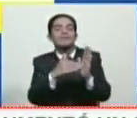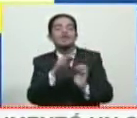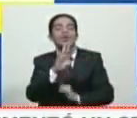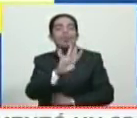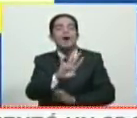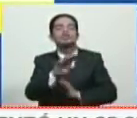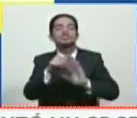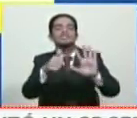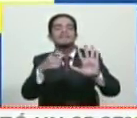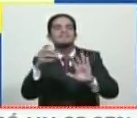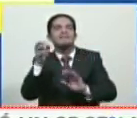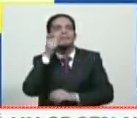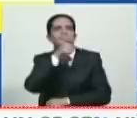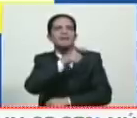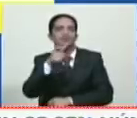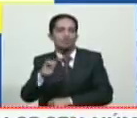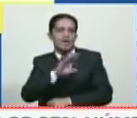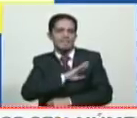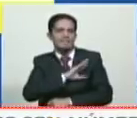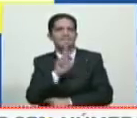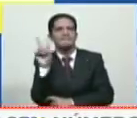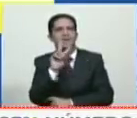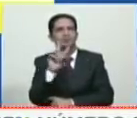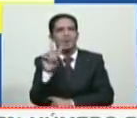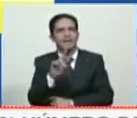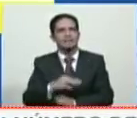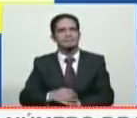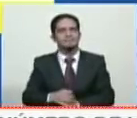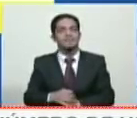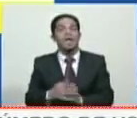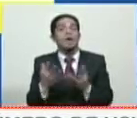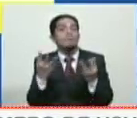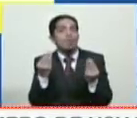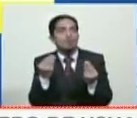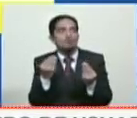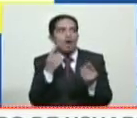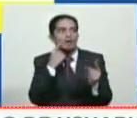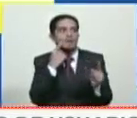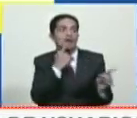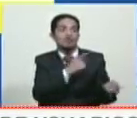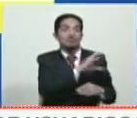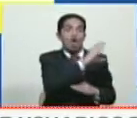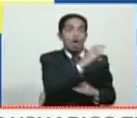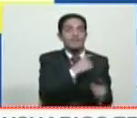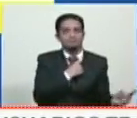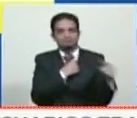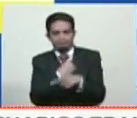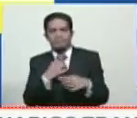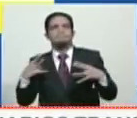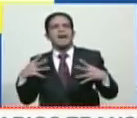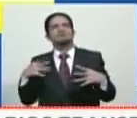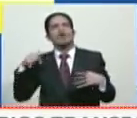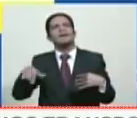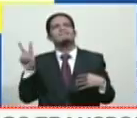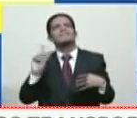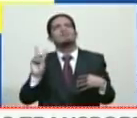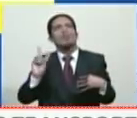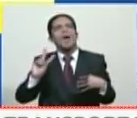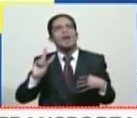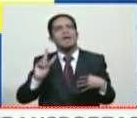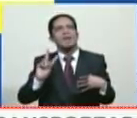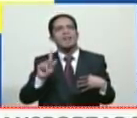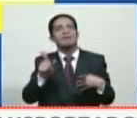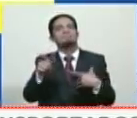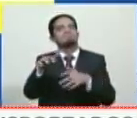95.460 venezolanos. Muchos de ellos a pasar sus vacaciones decembrinas aquí en Venezuela y la gran